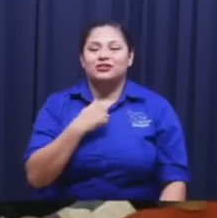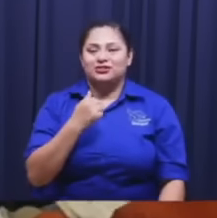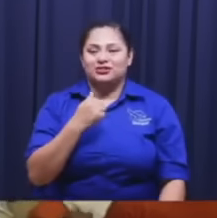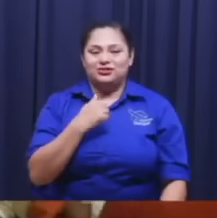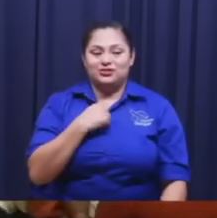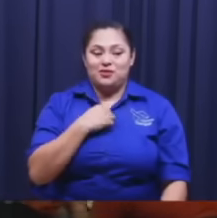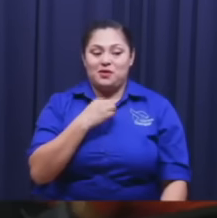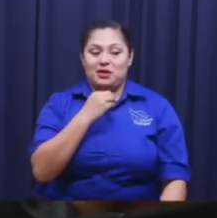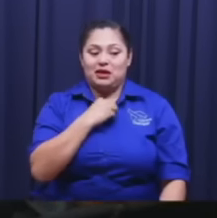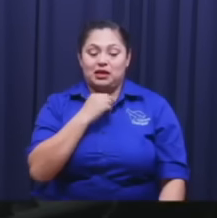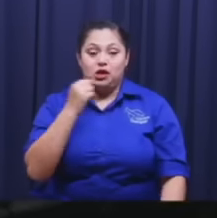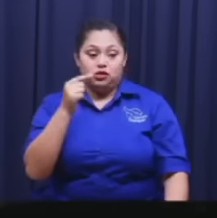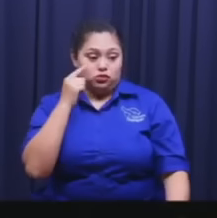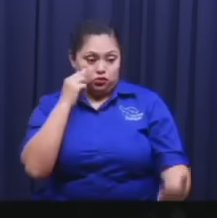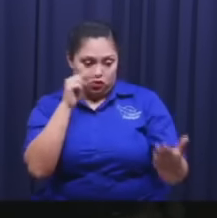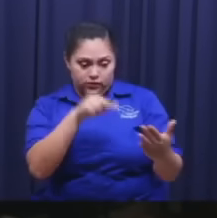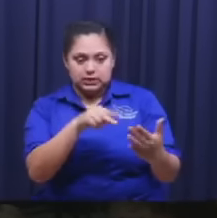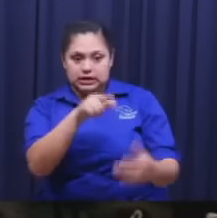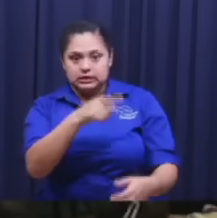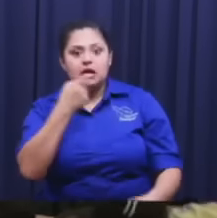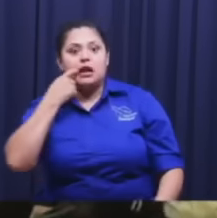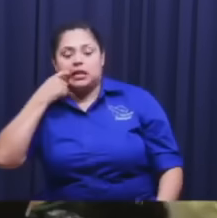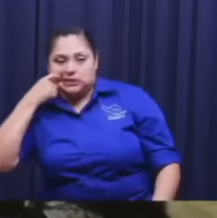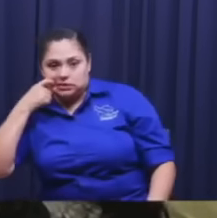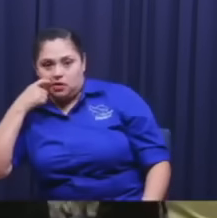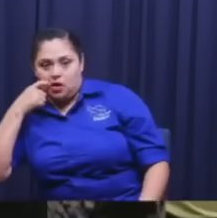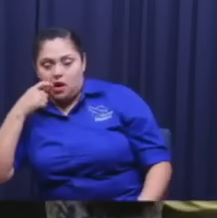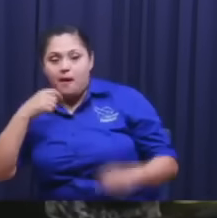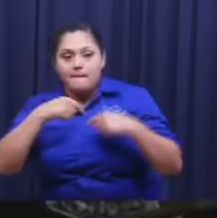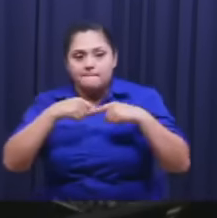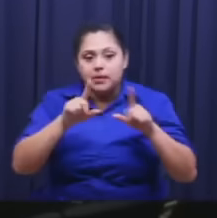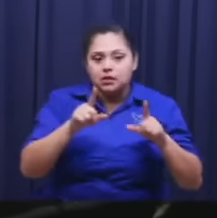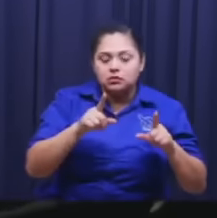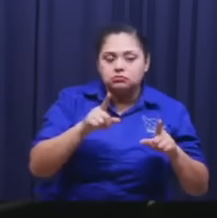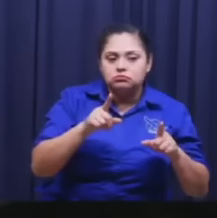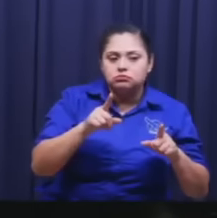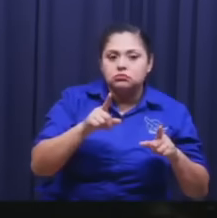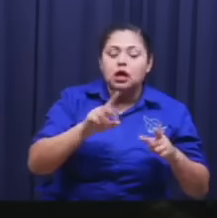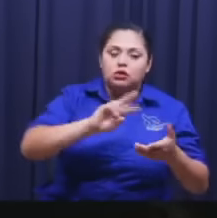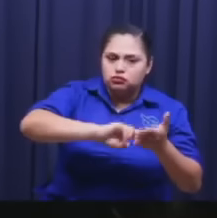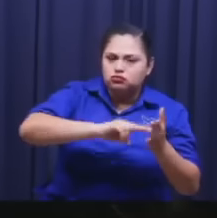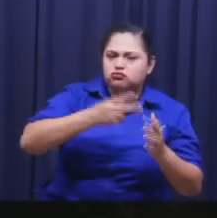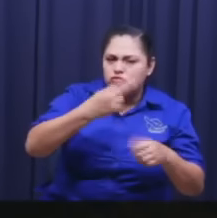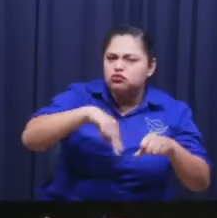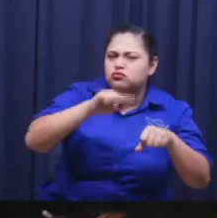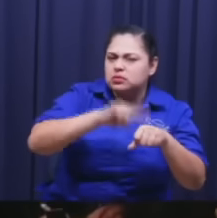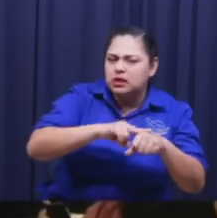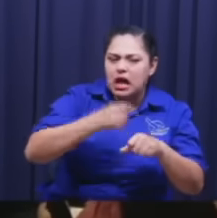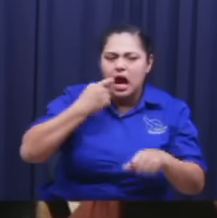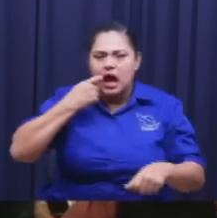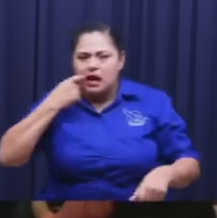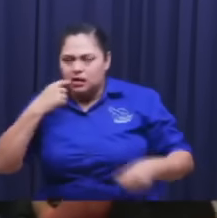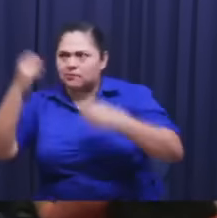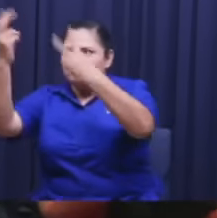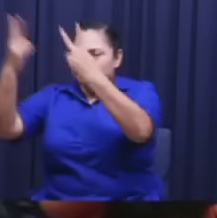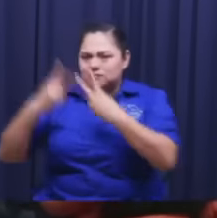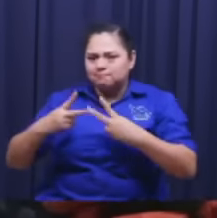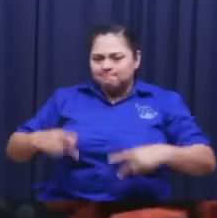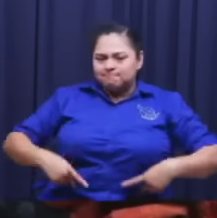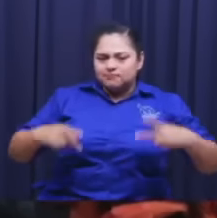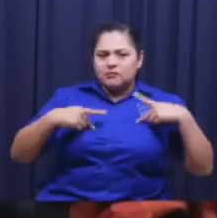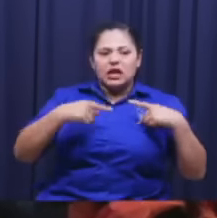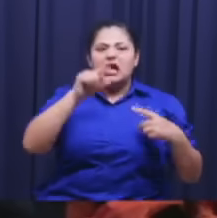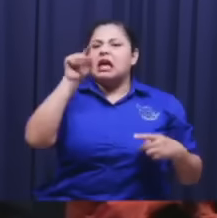quedaré. Es una tentación. Y generalmente las tentaciones vienen sobre nuestra vida en